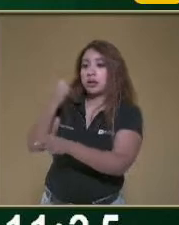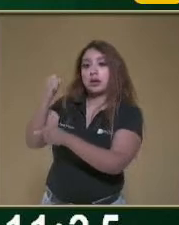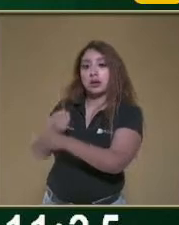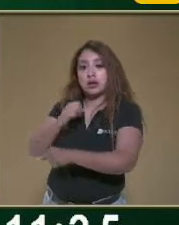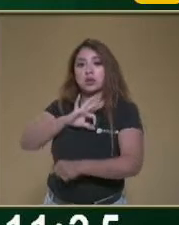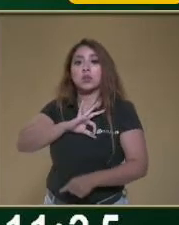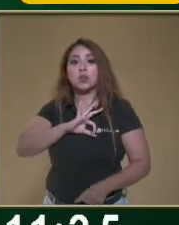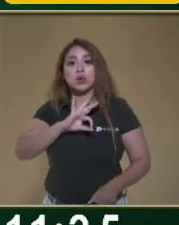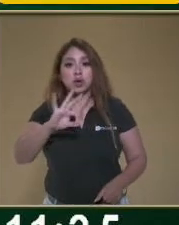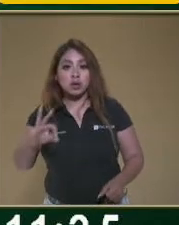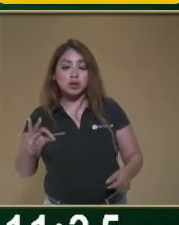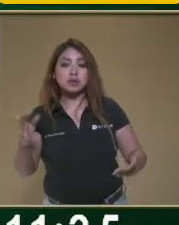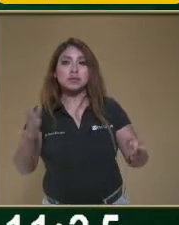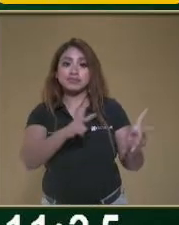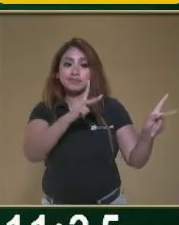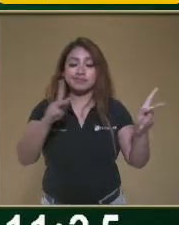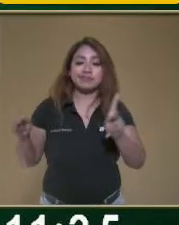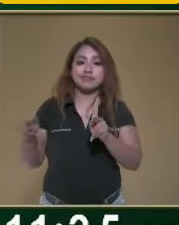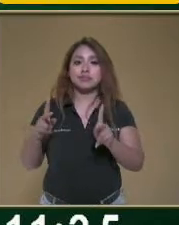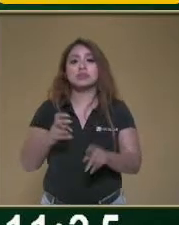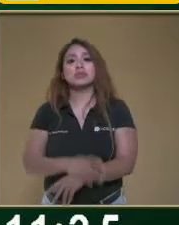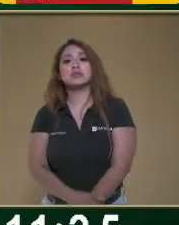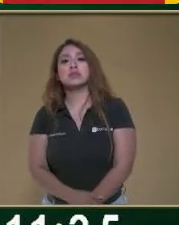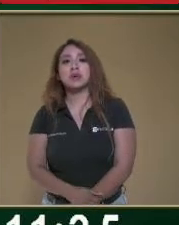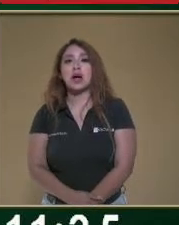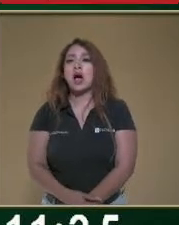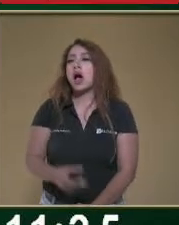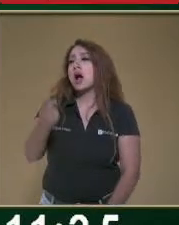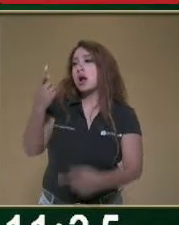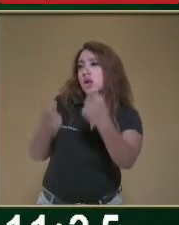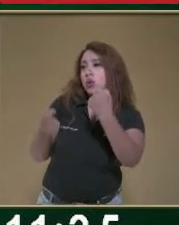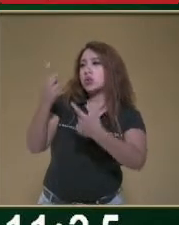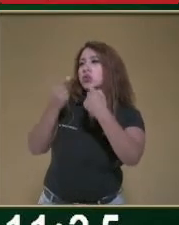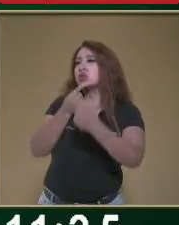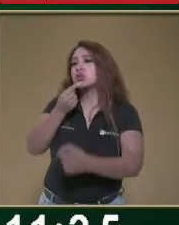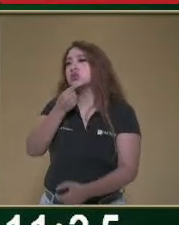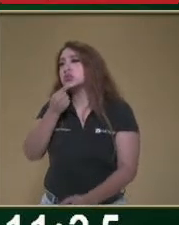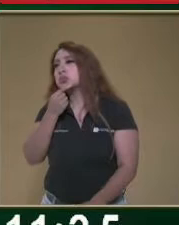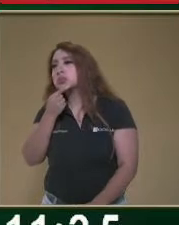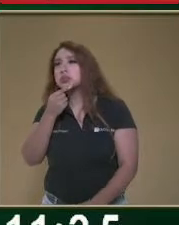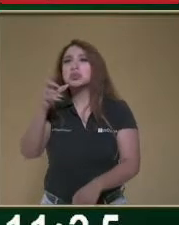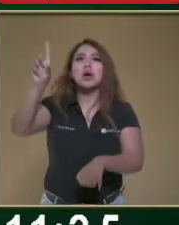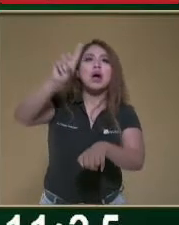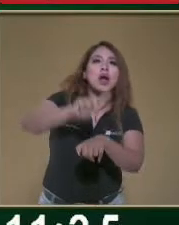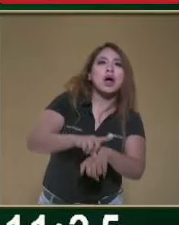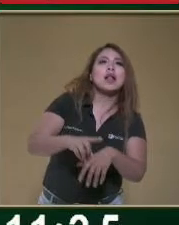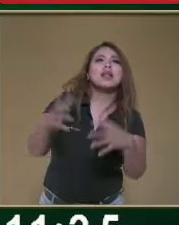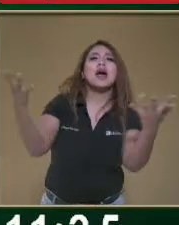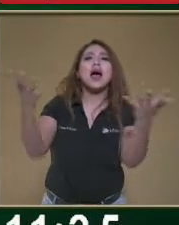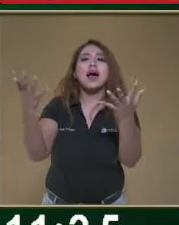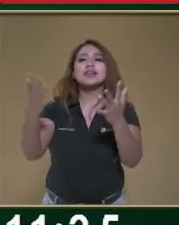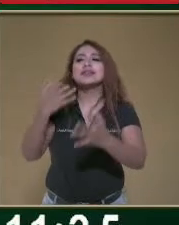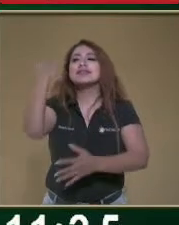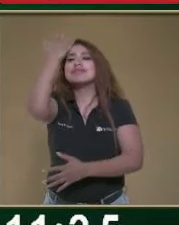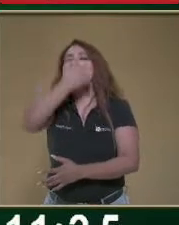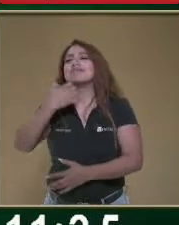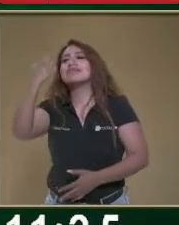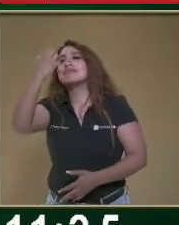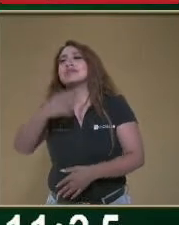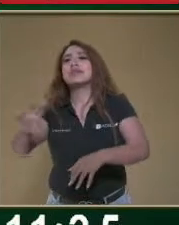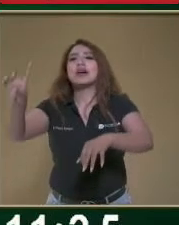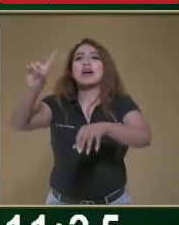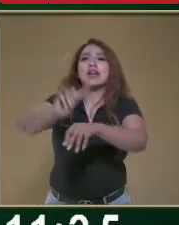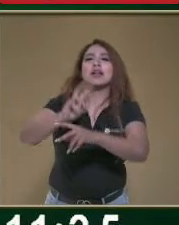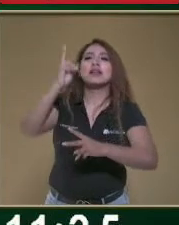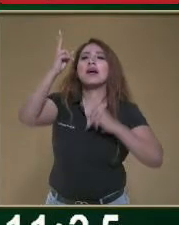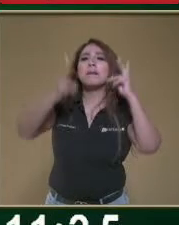estar planeando para este mes. Muchos niños están colocando el día que les corresponde presentar, el día que tienen una